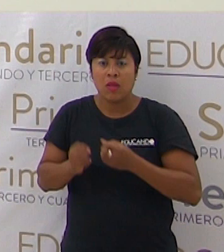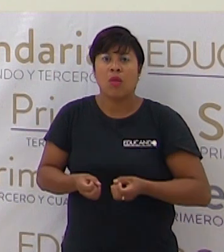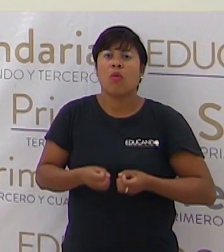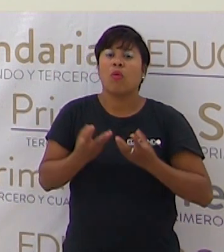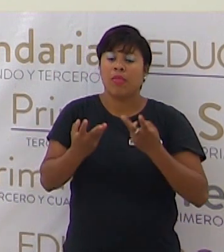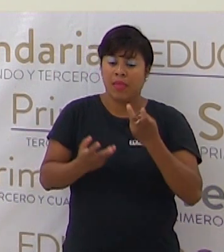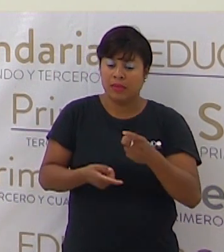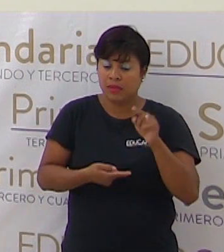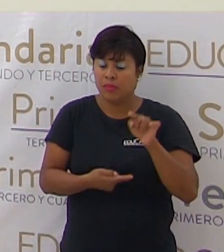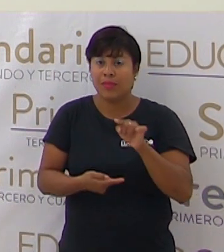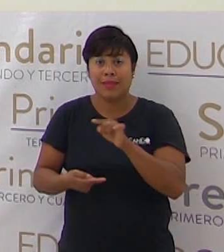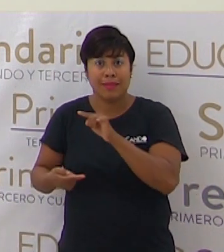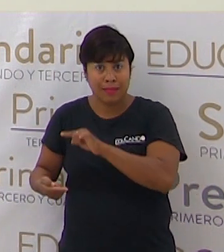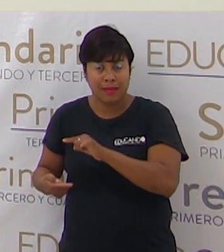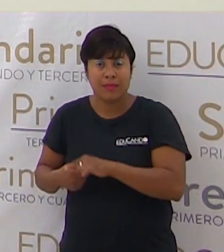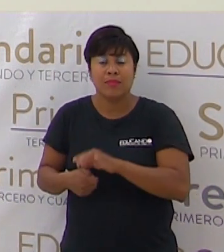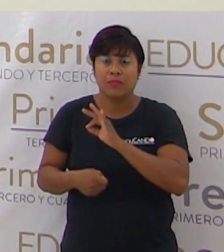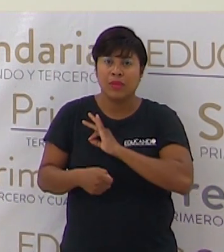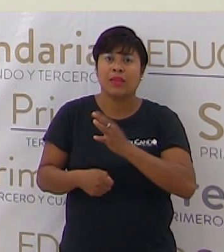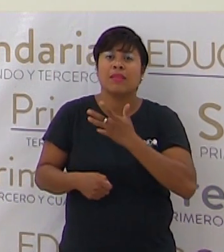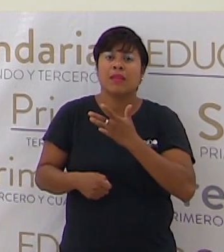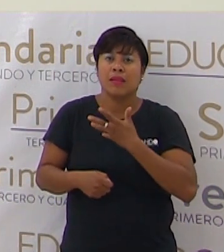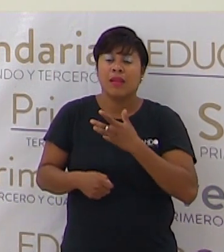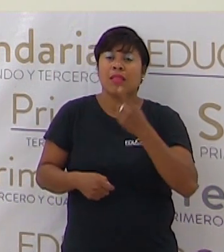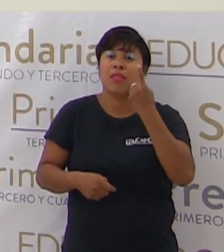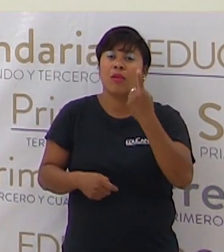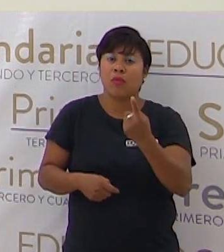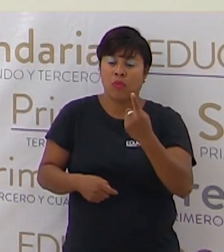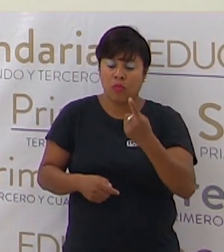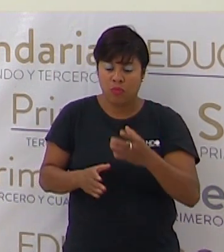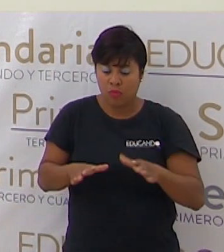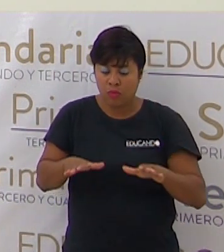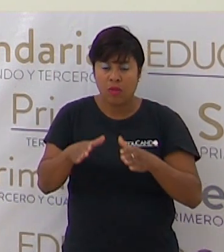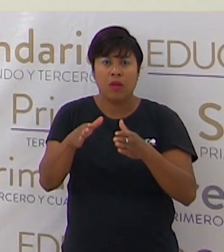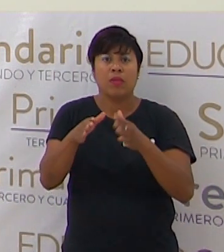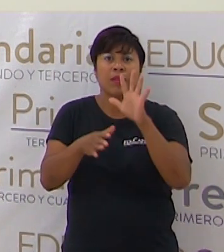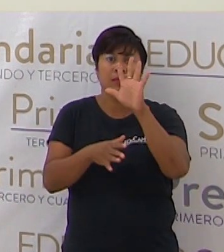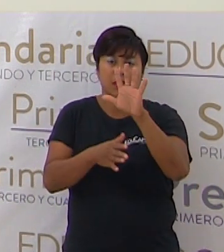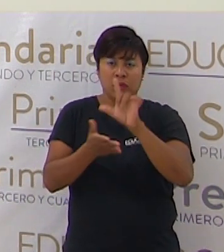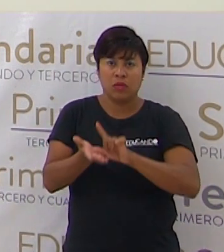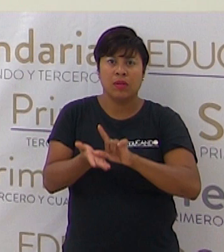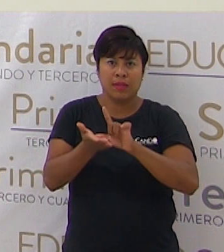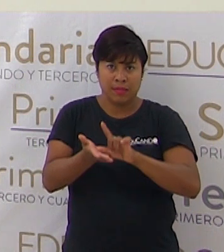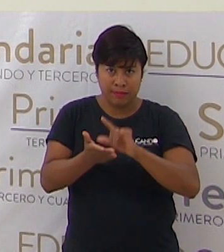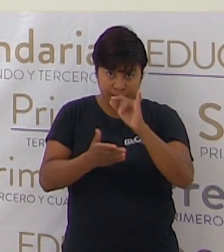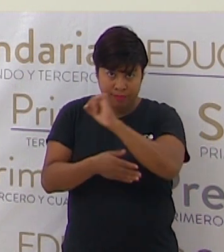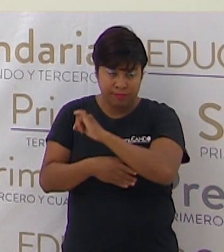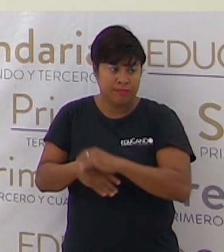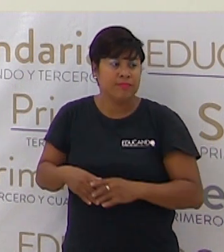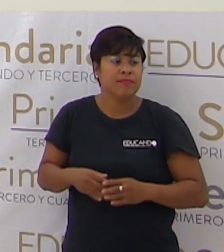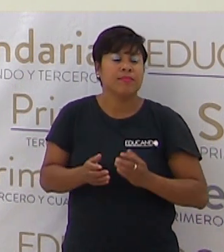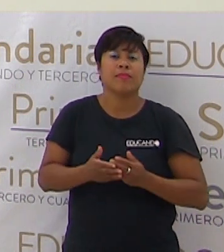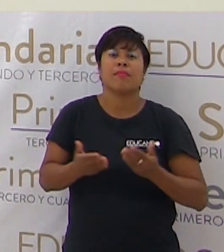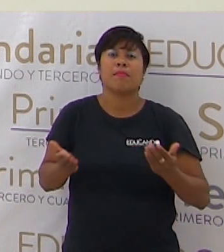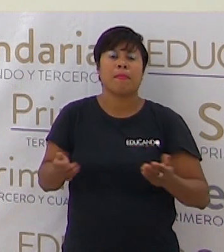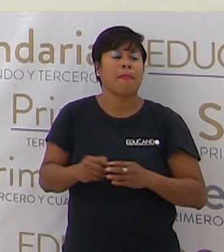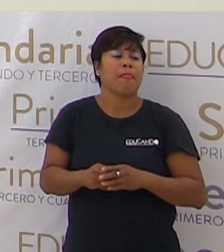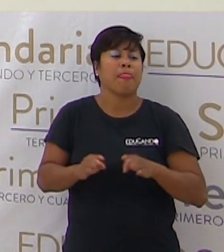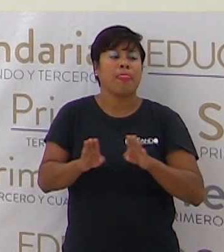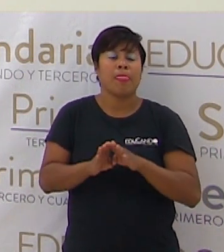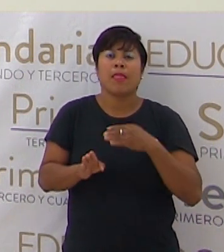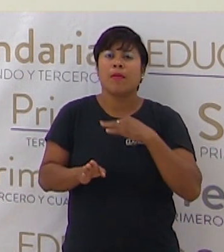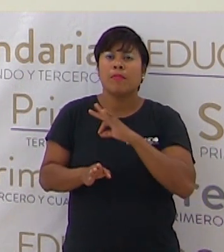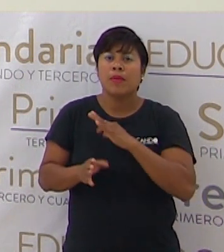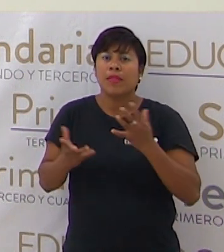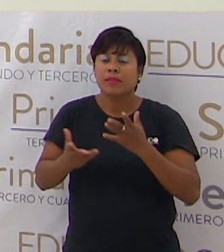cuántas de estas botellitas me salen de un galón de 5 litros, ¿sí? Ahora, ¿cómo le voy a